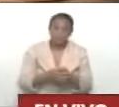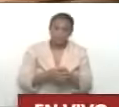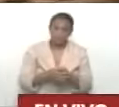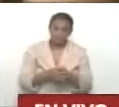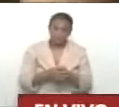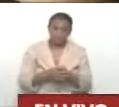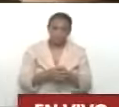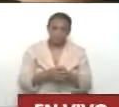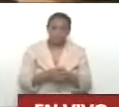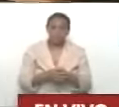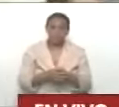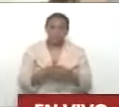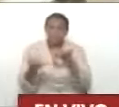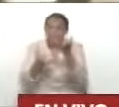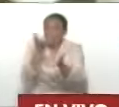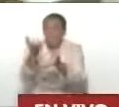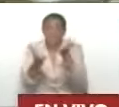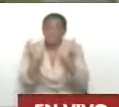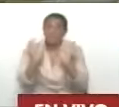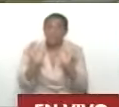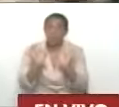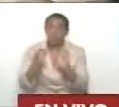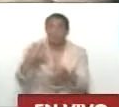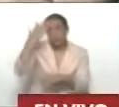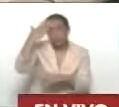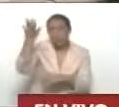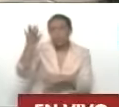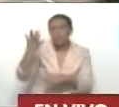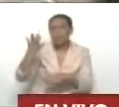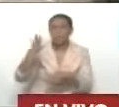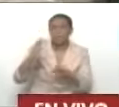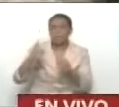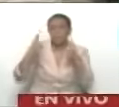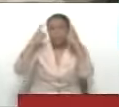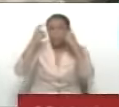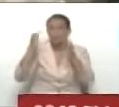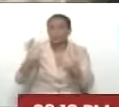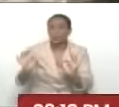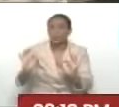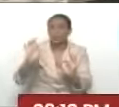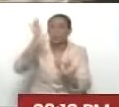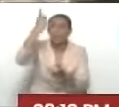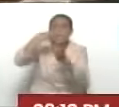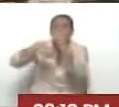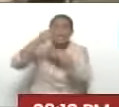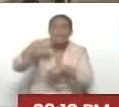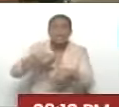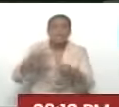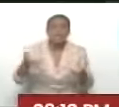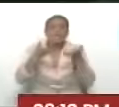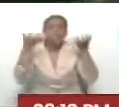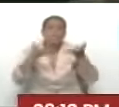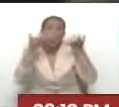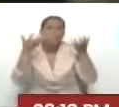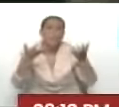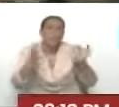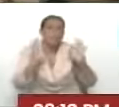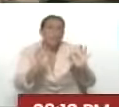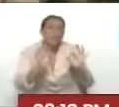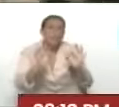El fabricante de este producto no te dice exactamente qué es, por una cuestión de propiedad intelectual, pero ellos lo venden como extractos de frutas y vegetales